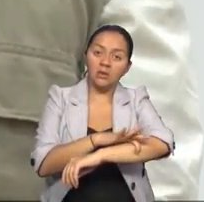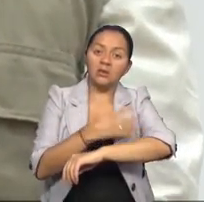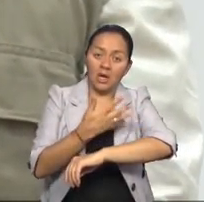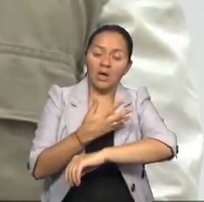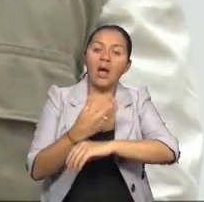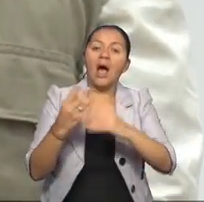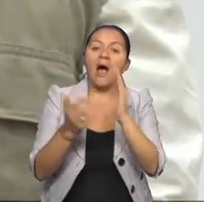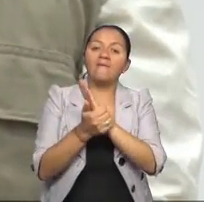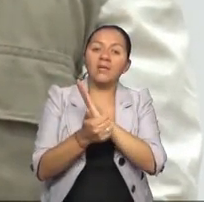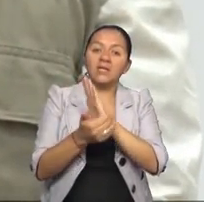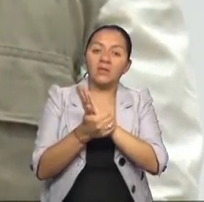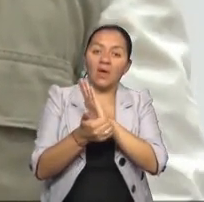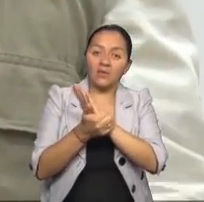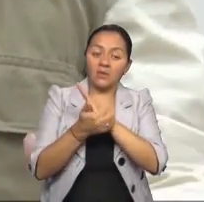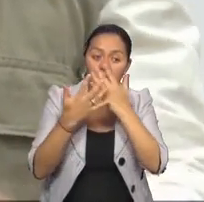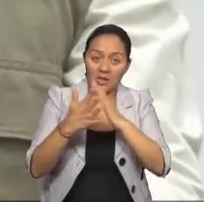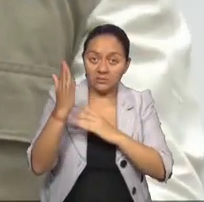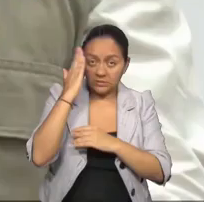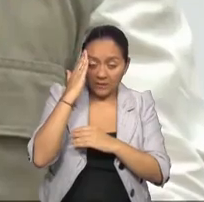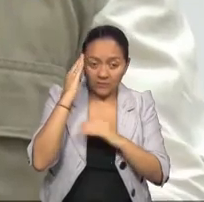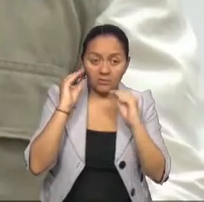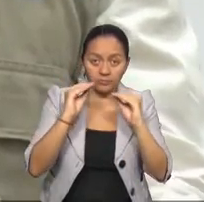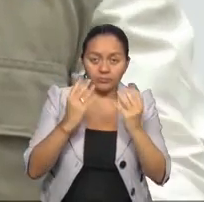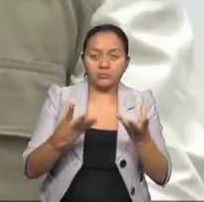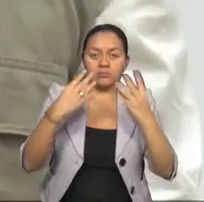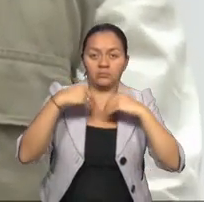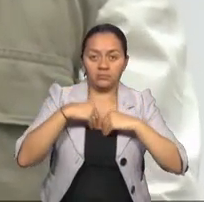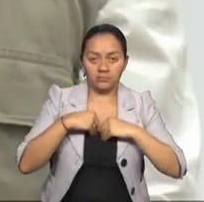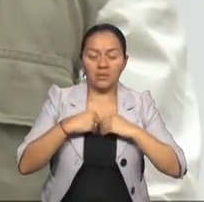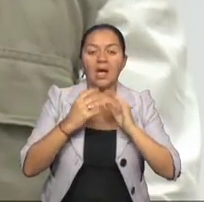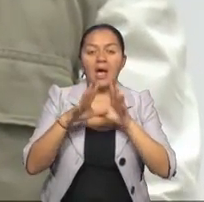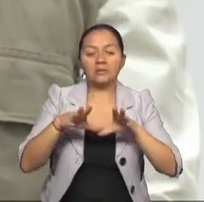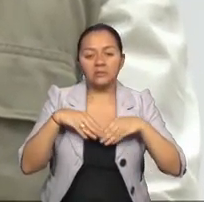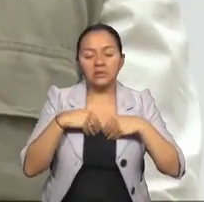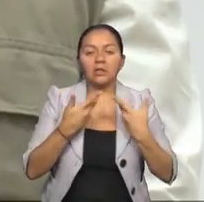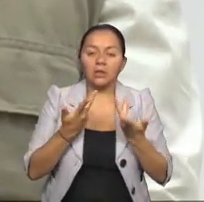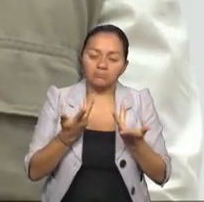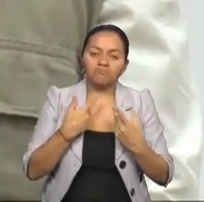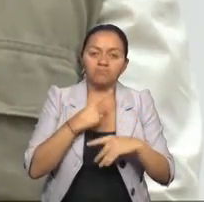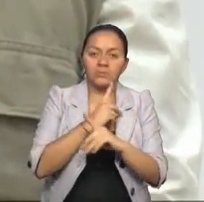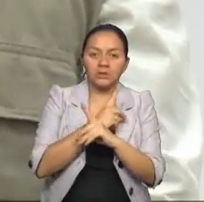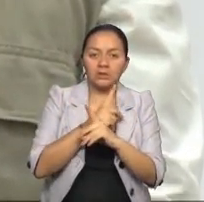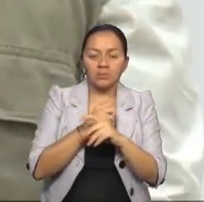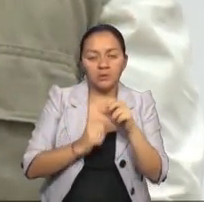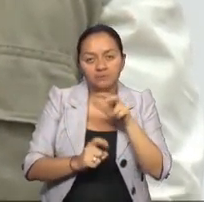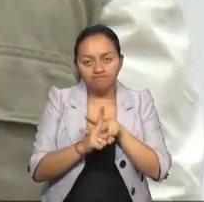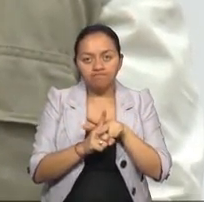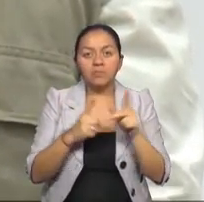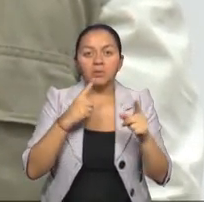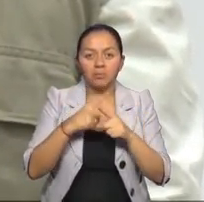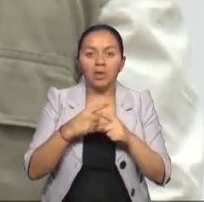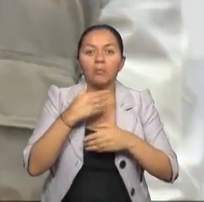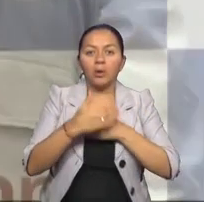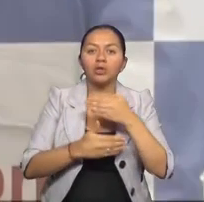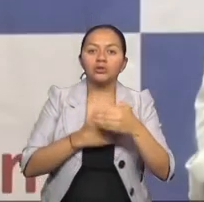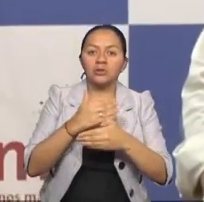y es una inclusión social que es un proceso es un proceso hay que recorrer momentos